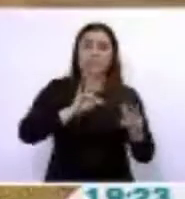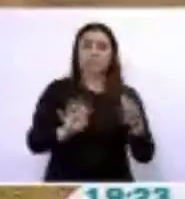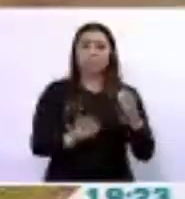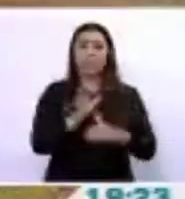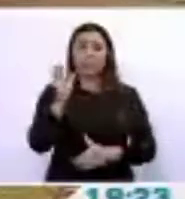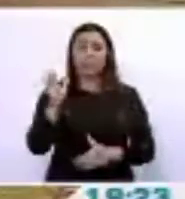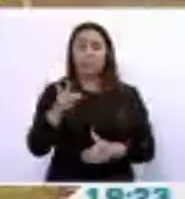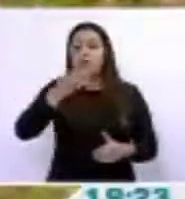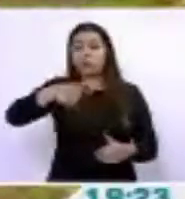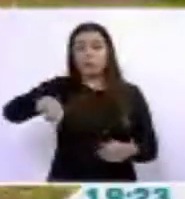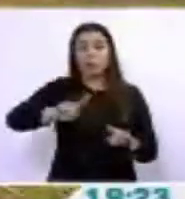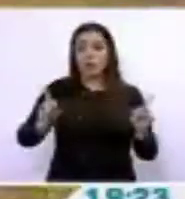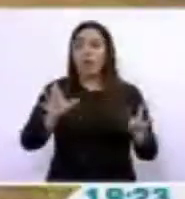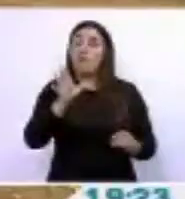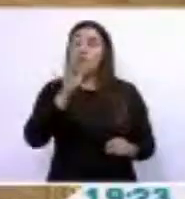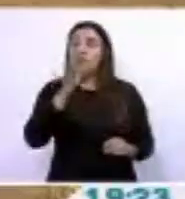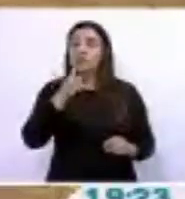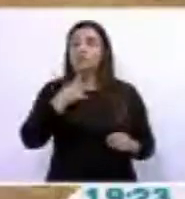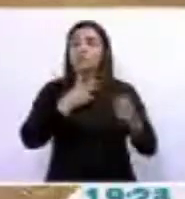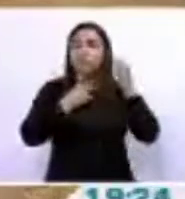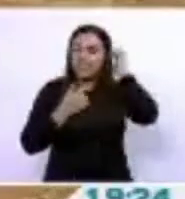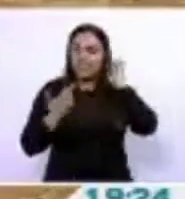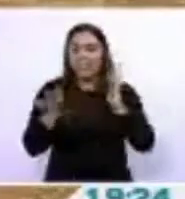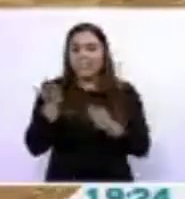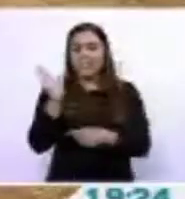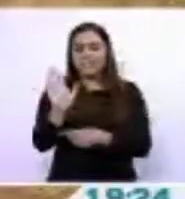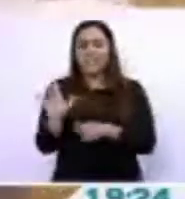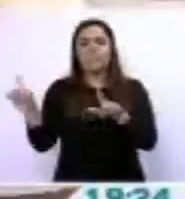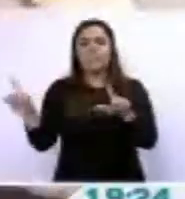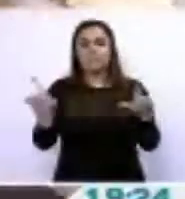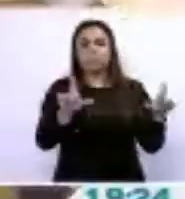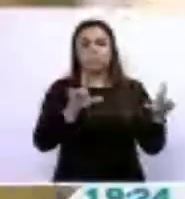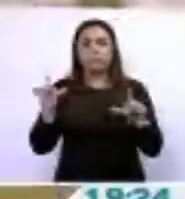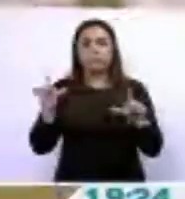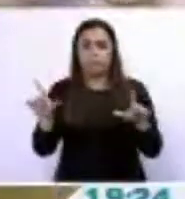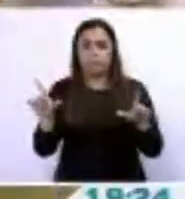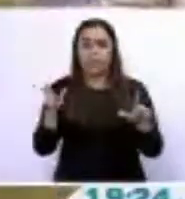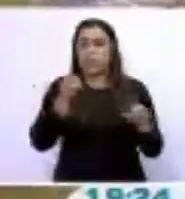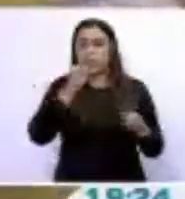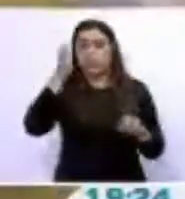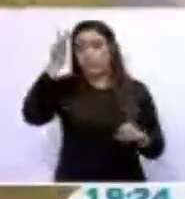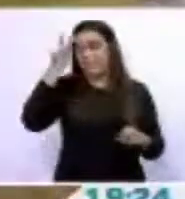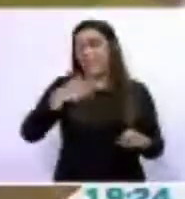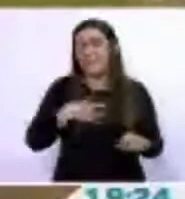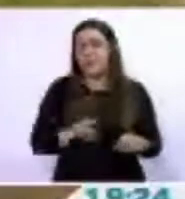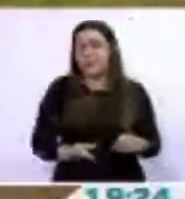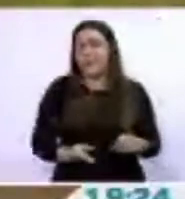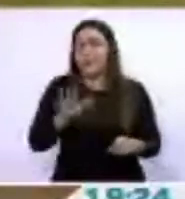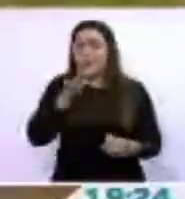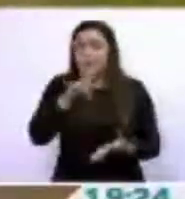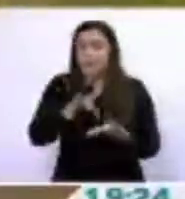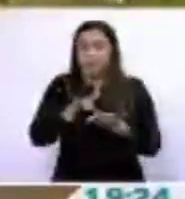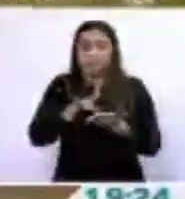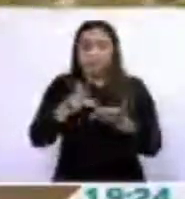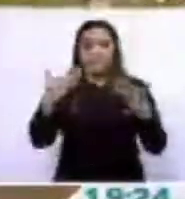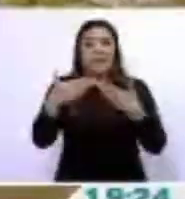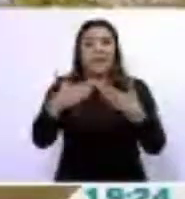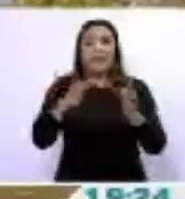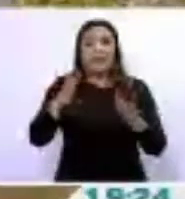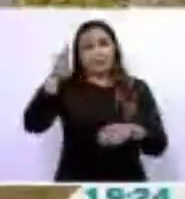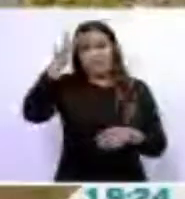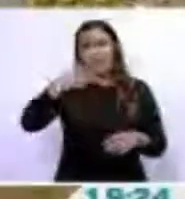casa. Ustedes sí. No. Y por eso nos gustaría enseñarles esta estampa. Bueno, podemos imaginarnos que estamos en el salón de nuestra casa, pero podemos imaginarnos que